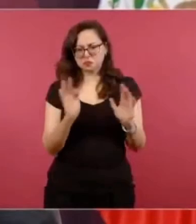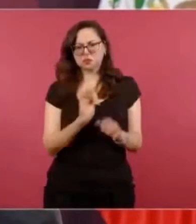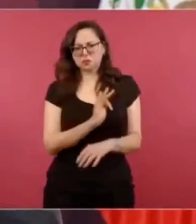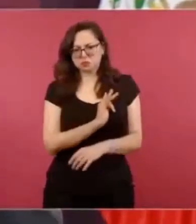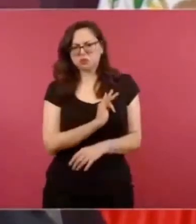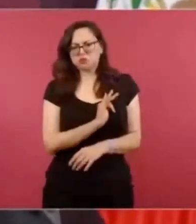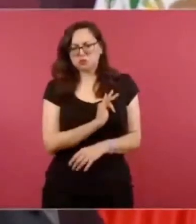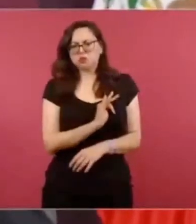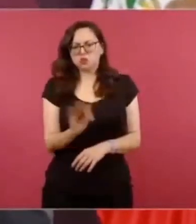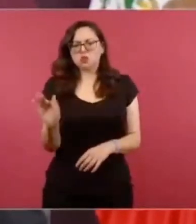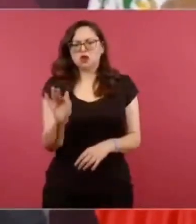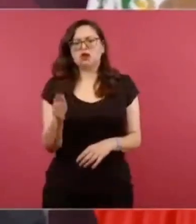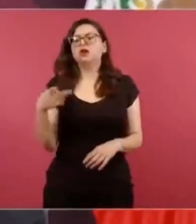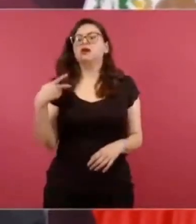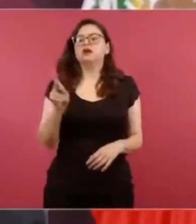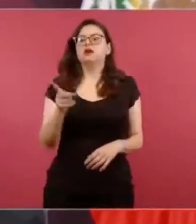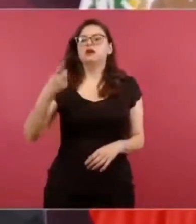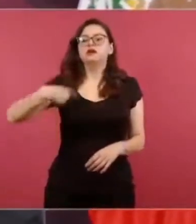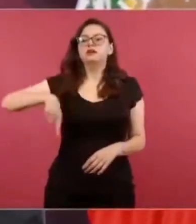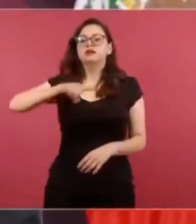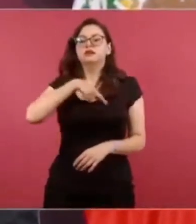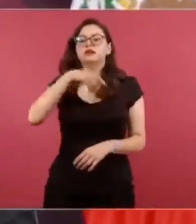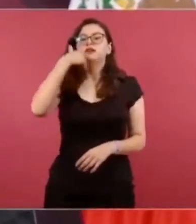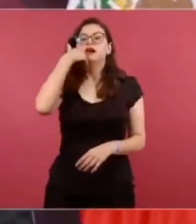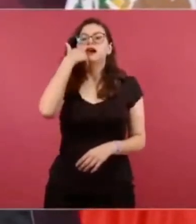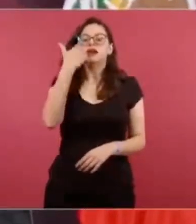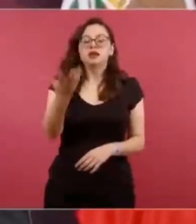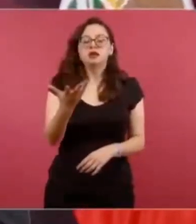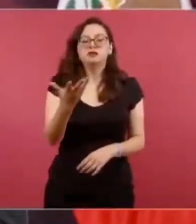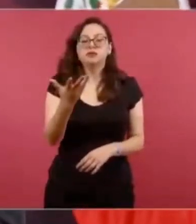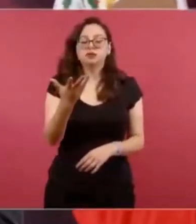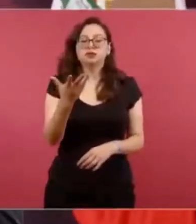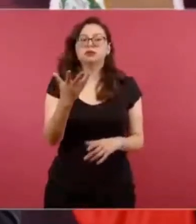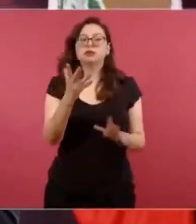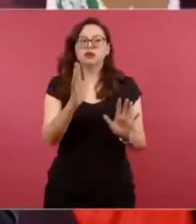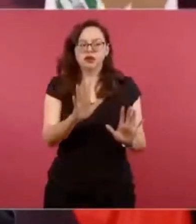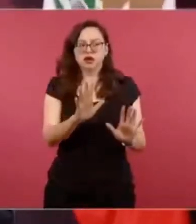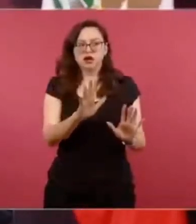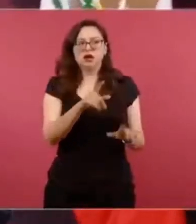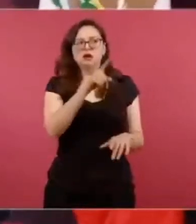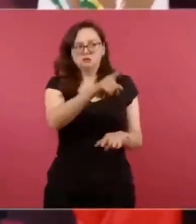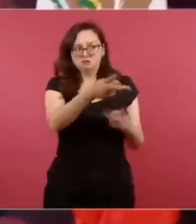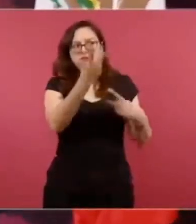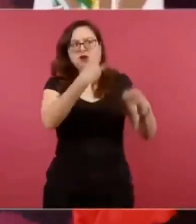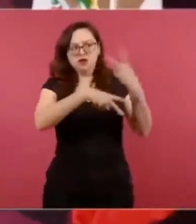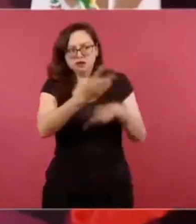Nada más lo único que queremos es que se entienda que somos un país independiente